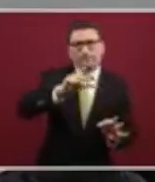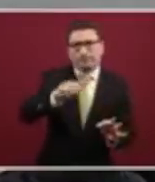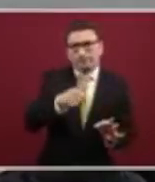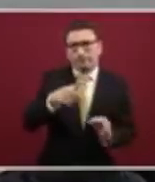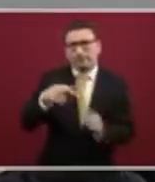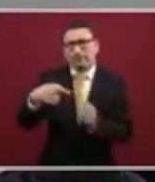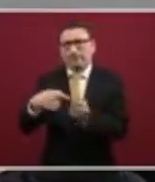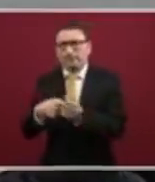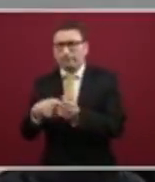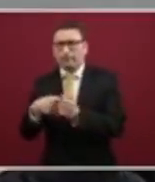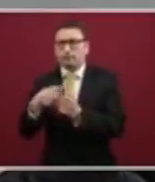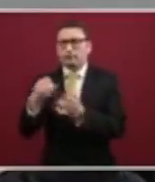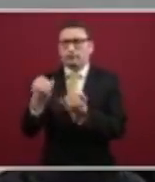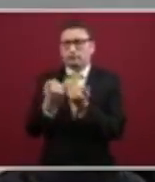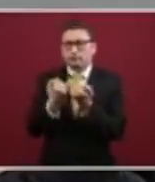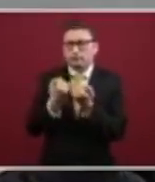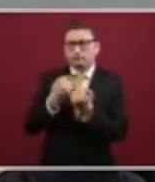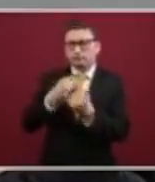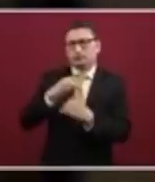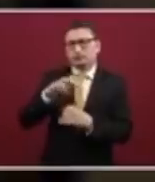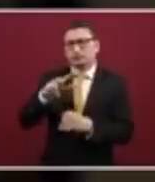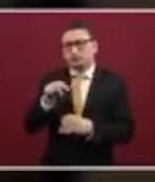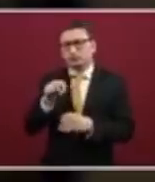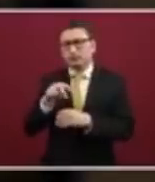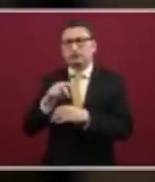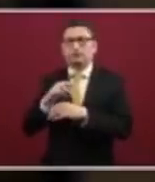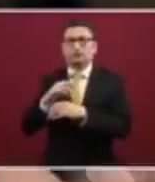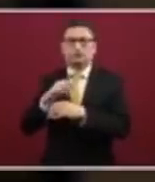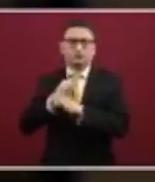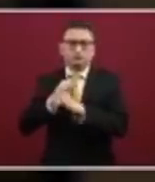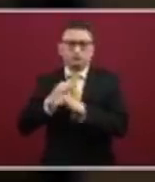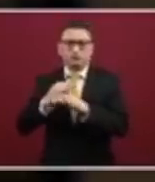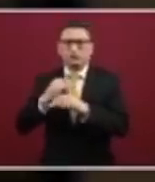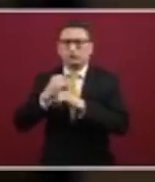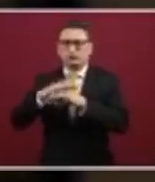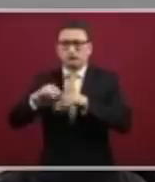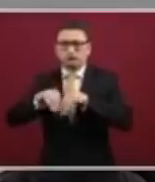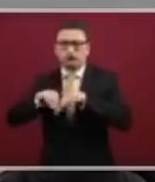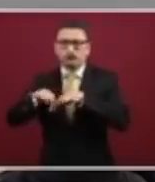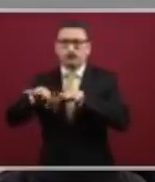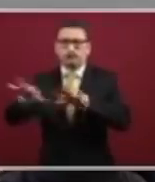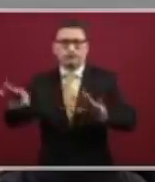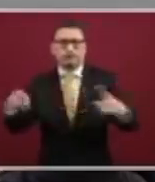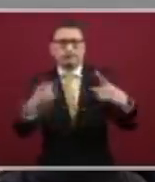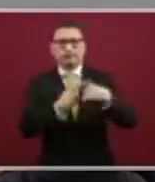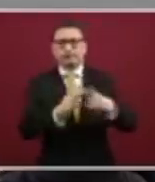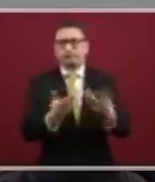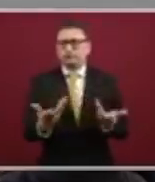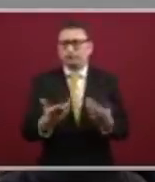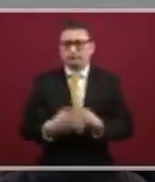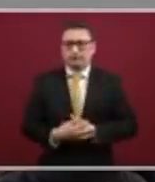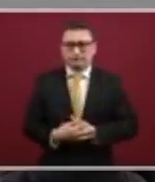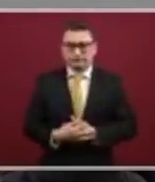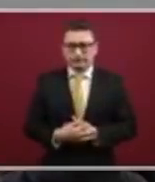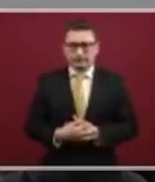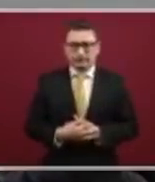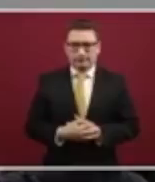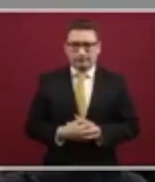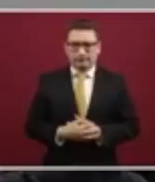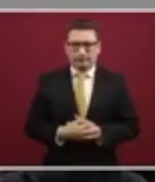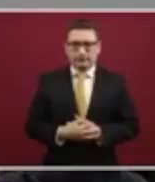de la apología de la violencia puedan destejer lo que se construye? Bueno, para empezar,